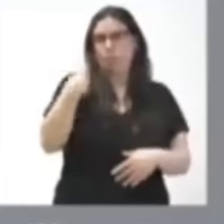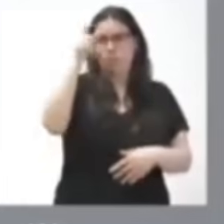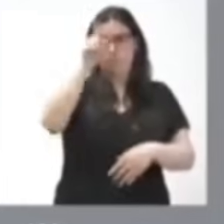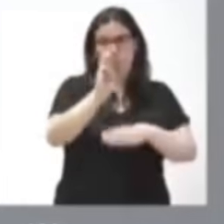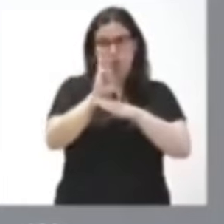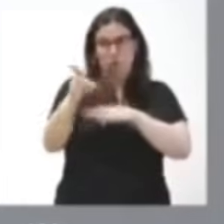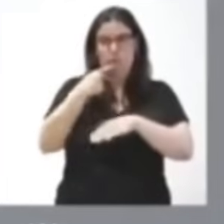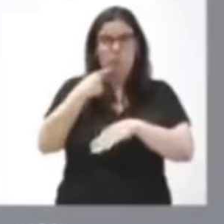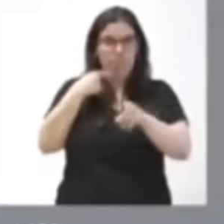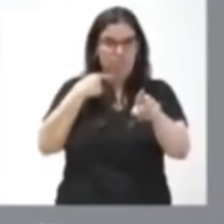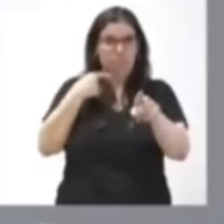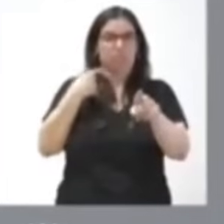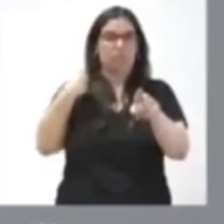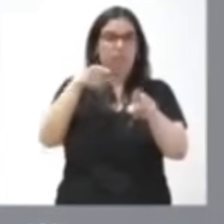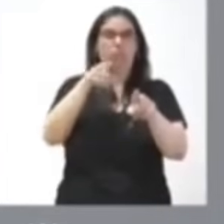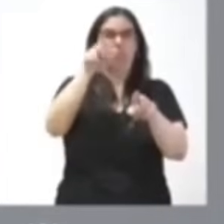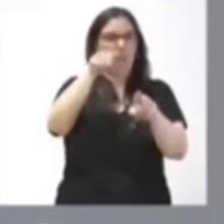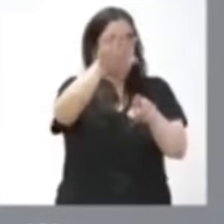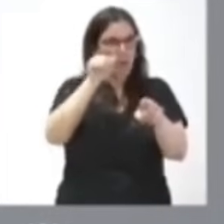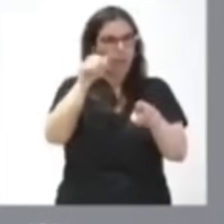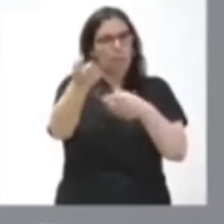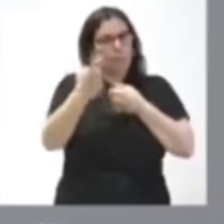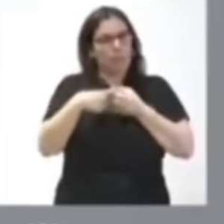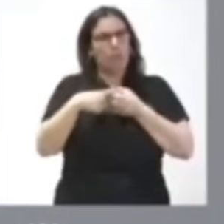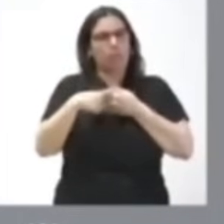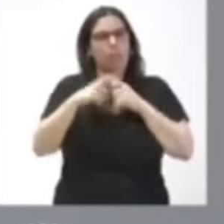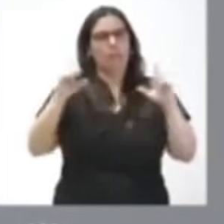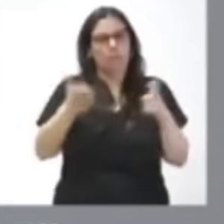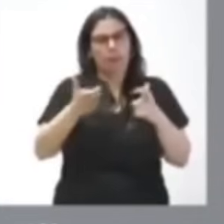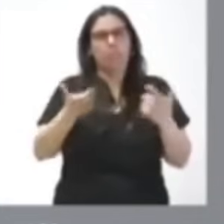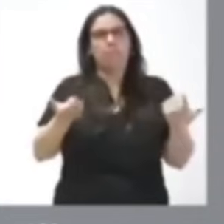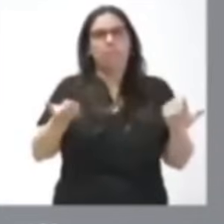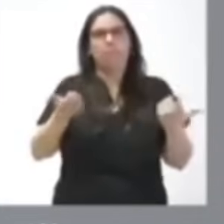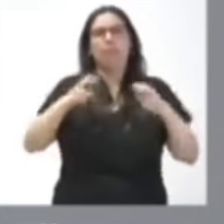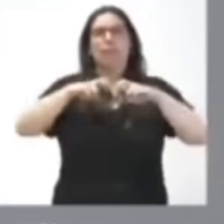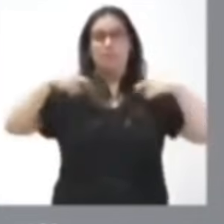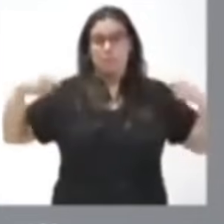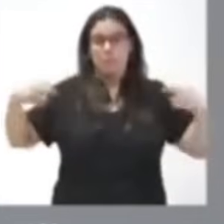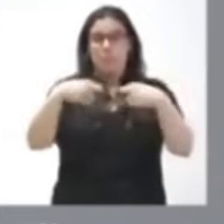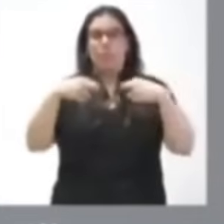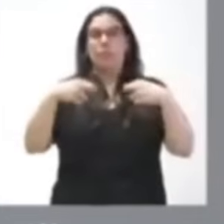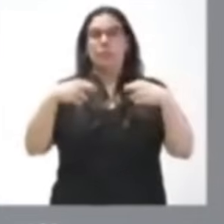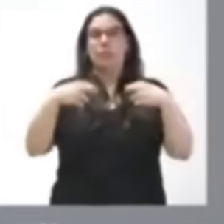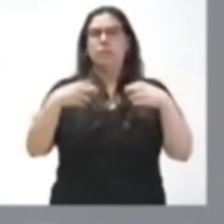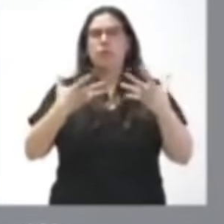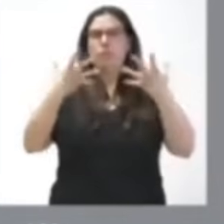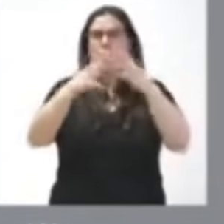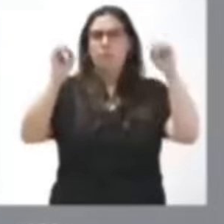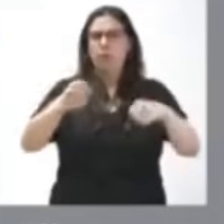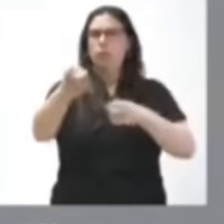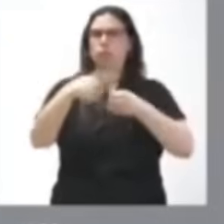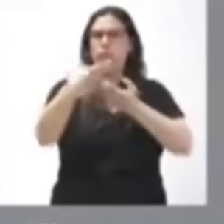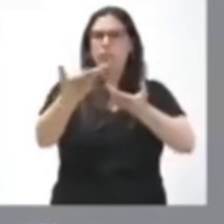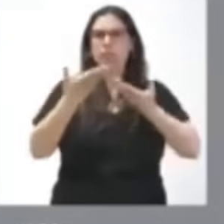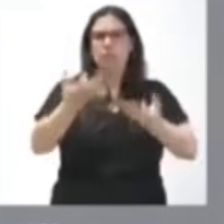usted señala se le convocó y además asistió. Y hay varias mesas que se ofrecieron de pacto y también se le ha invitado a